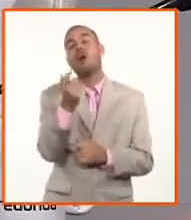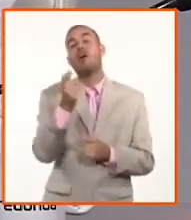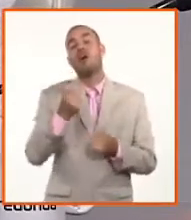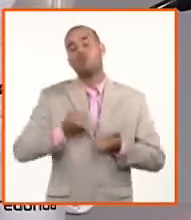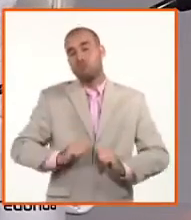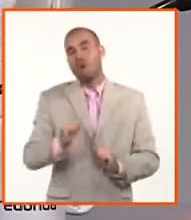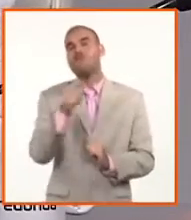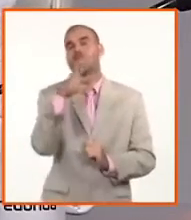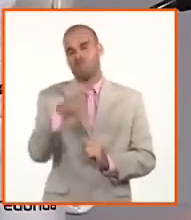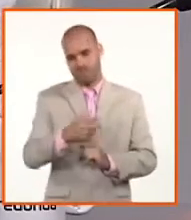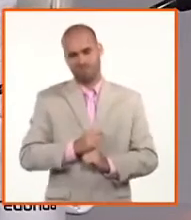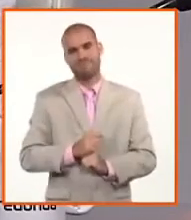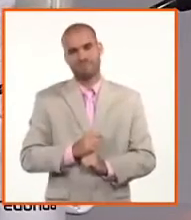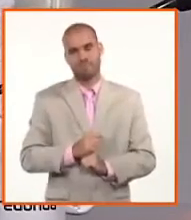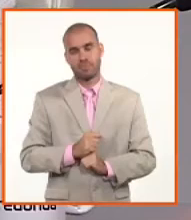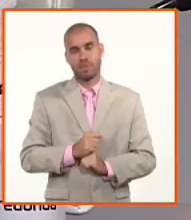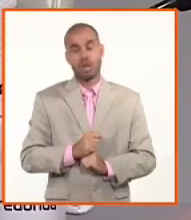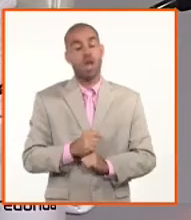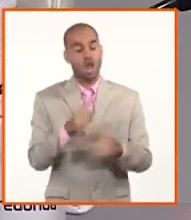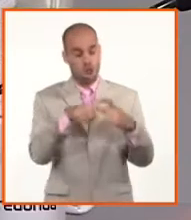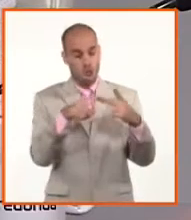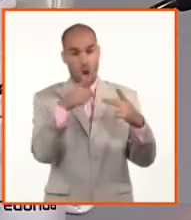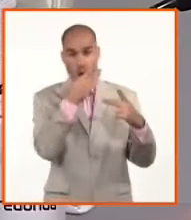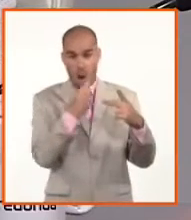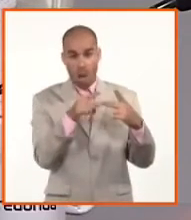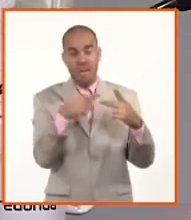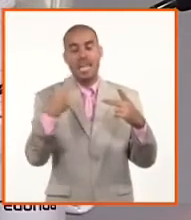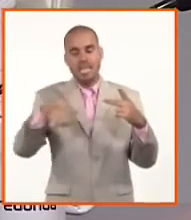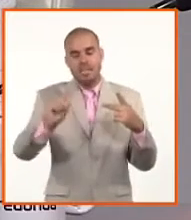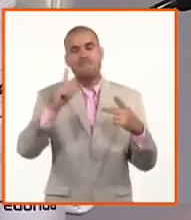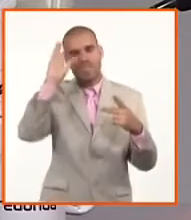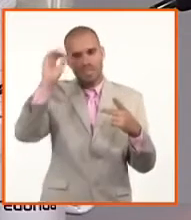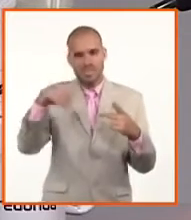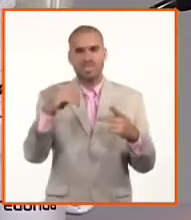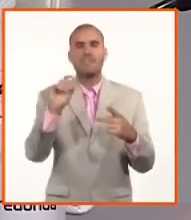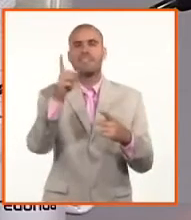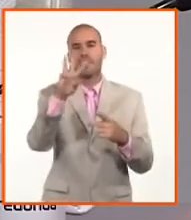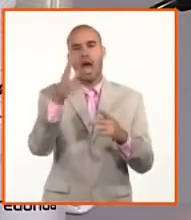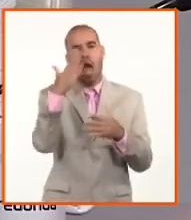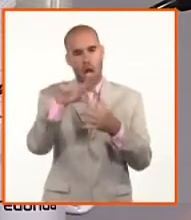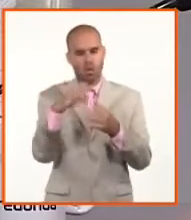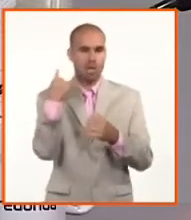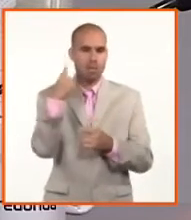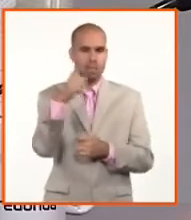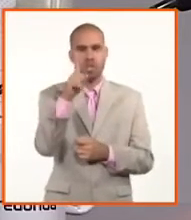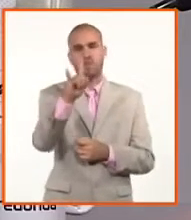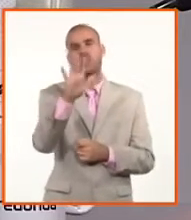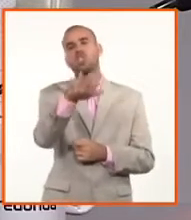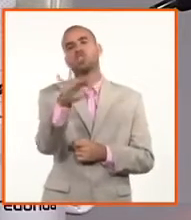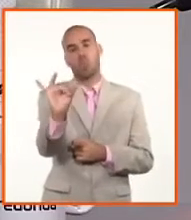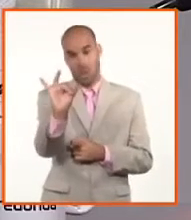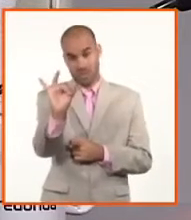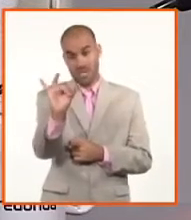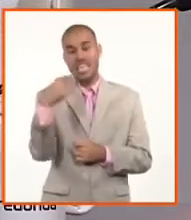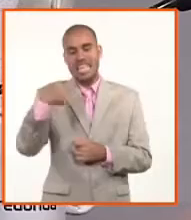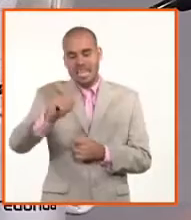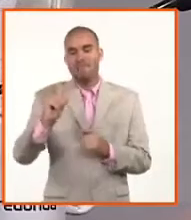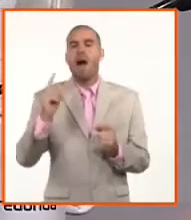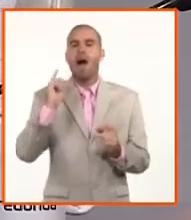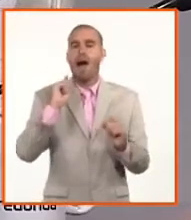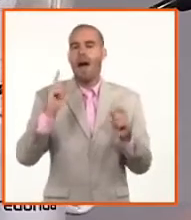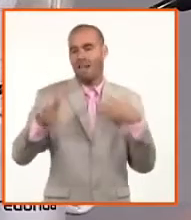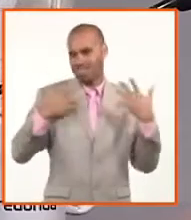a celebrar el cumpleaños de Fidel el 13 de agosto de 1957, cuando fueron vilmente asesinados. Y en